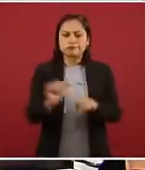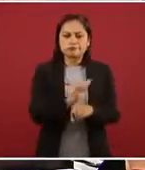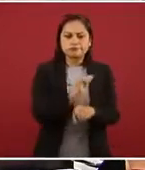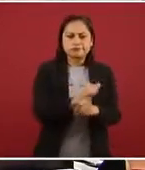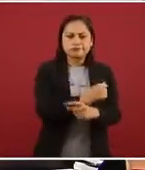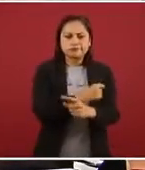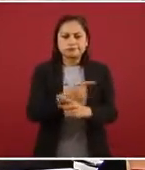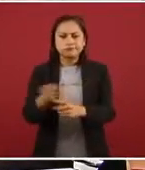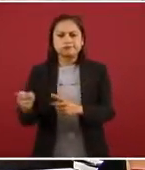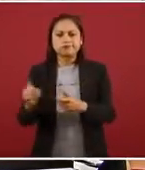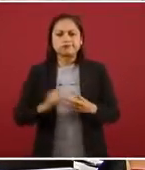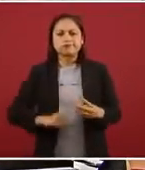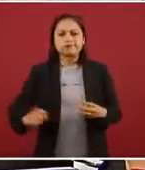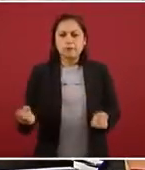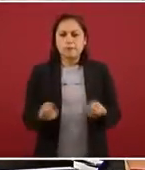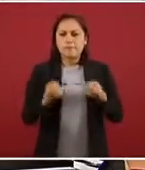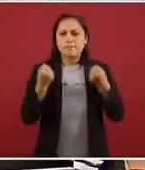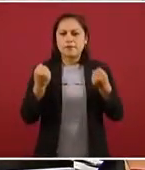poder,